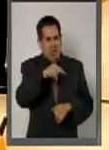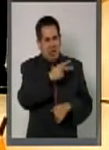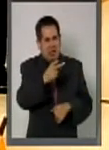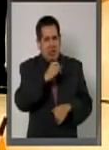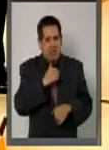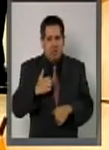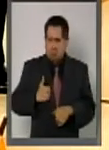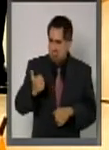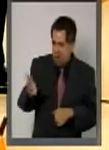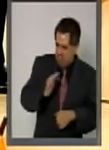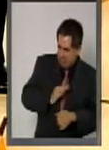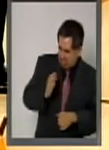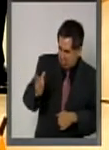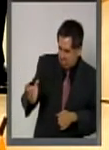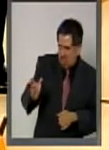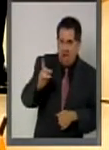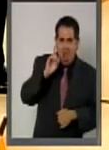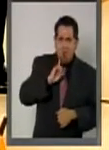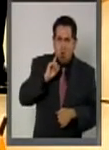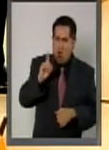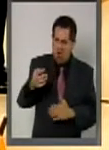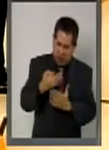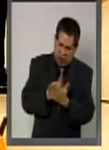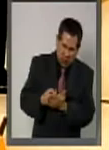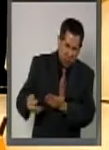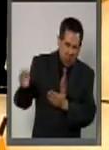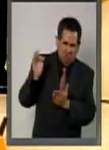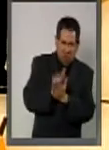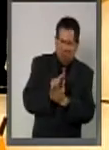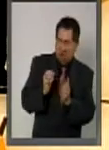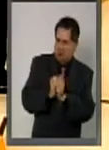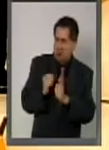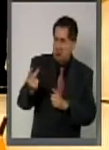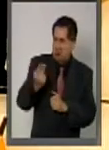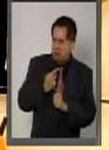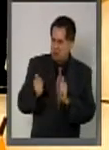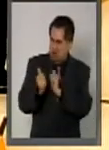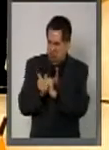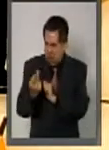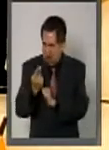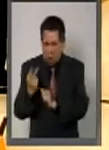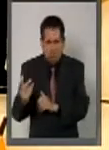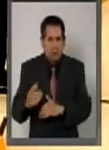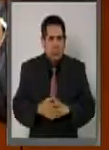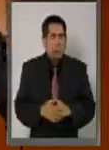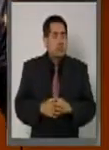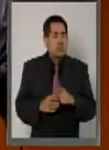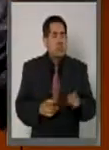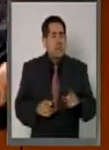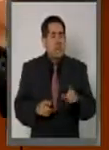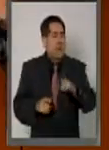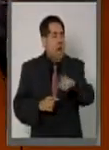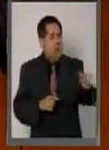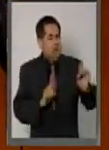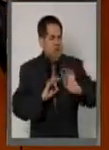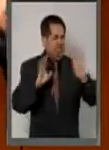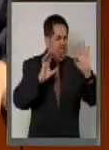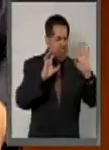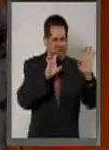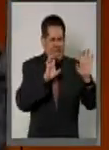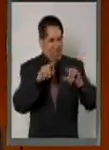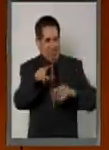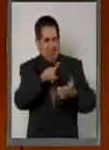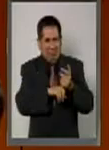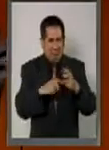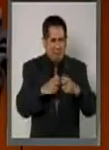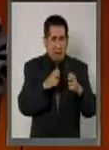felicito de que esa mujer valiente esté con nosotros. Irrita a muchas gentes por aquí, se ponen